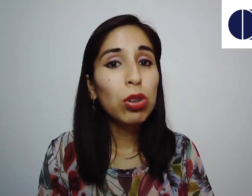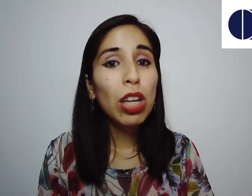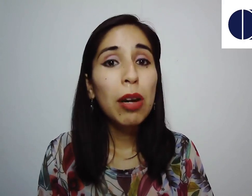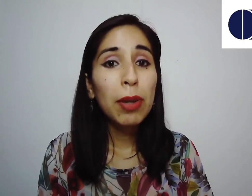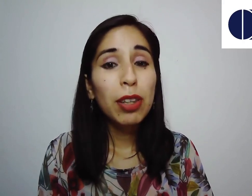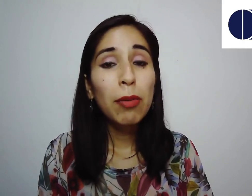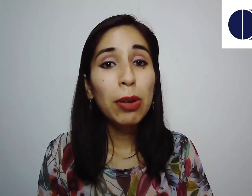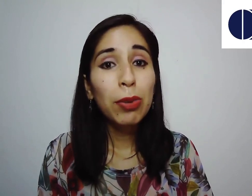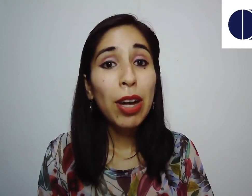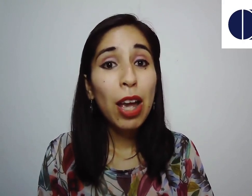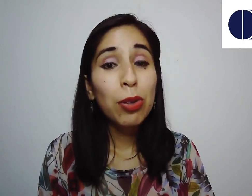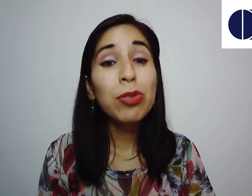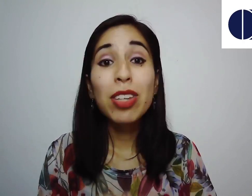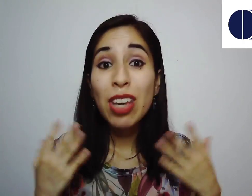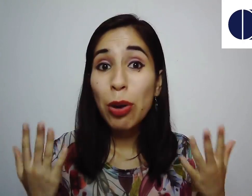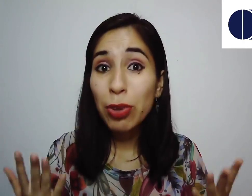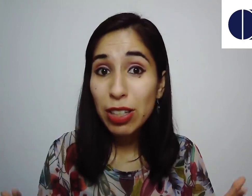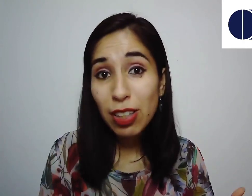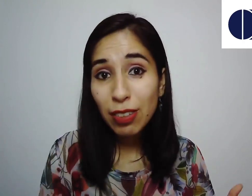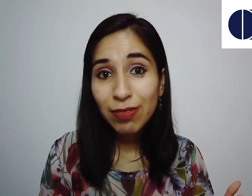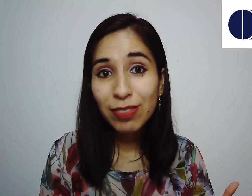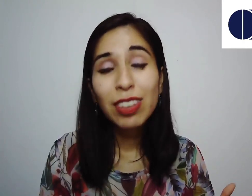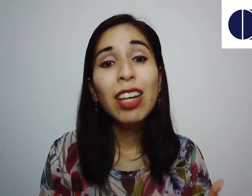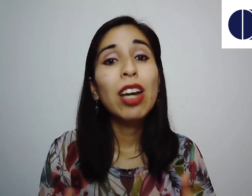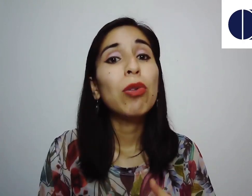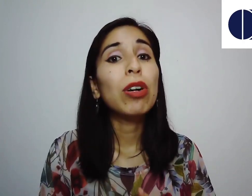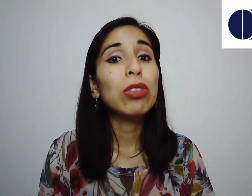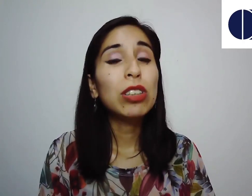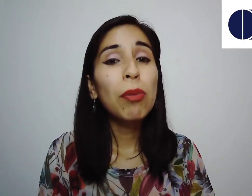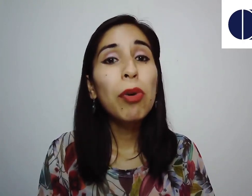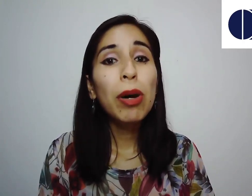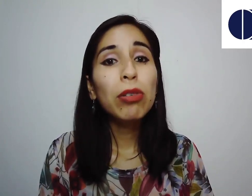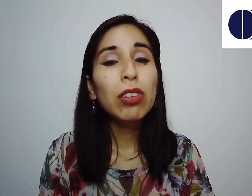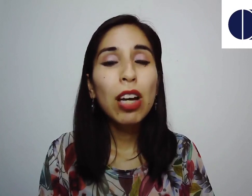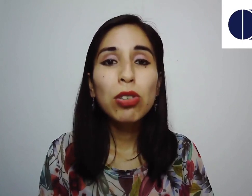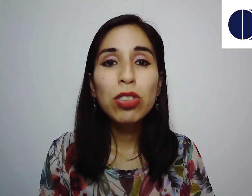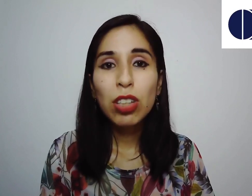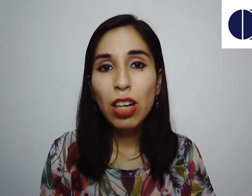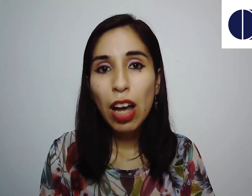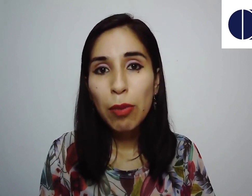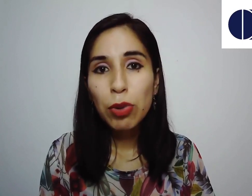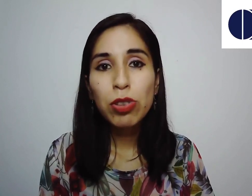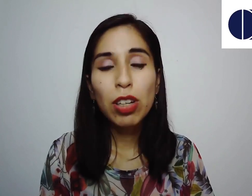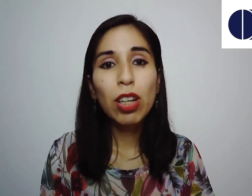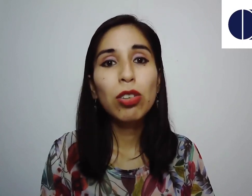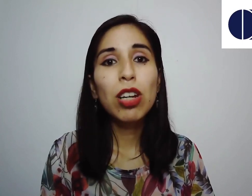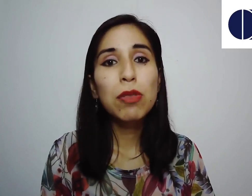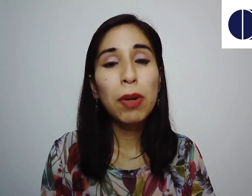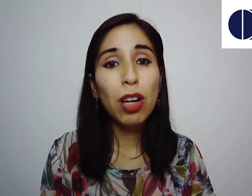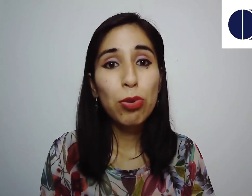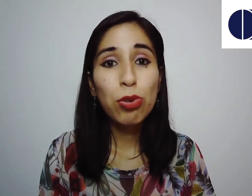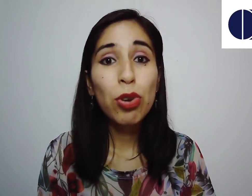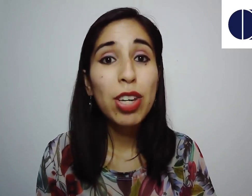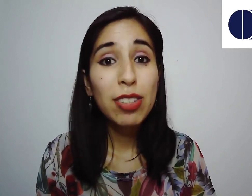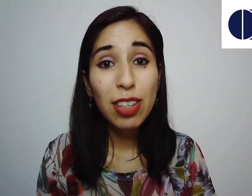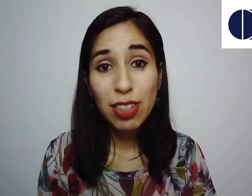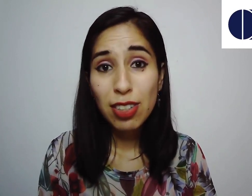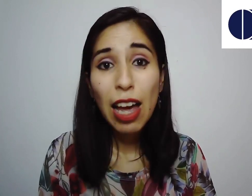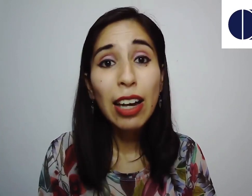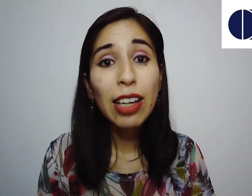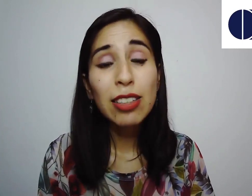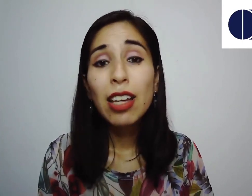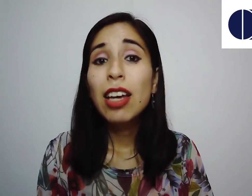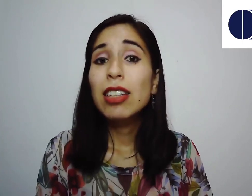totalmente vacunados y aún así cuando estemos vacunados sigamos teniendo las precauciones